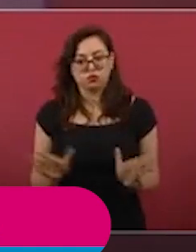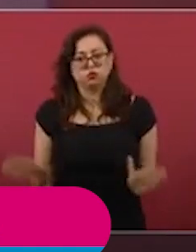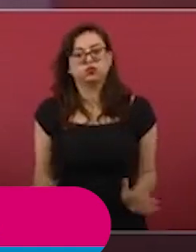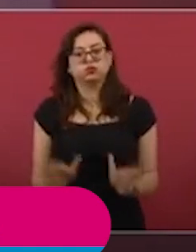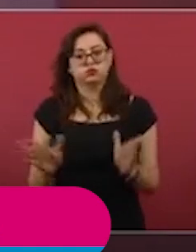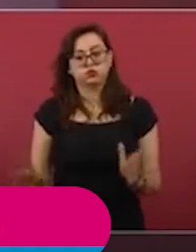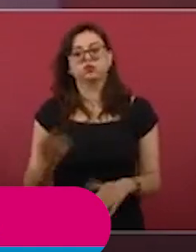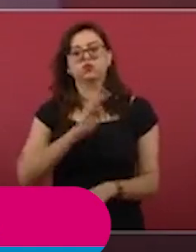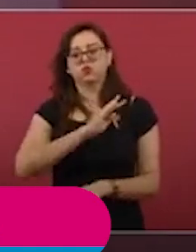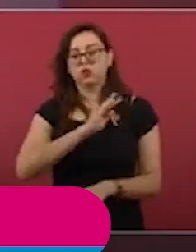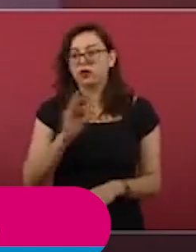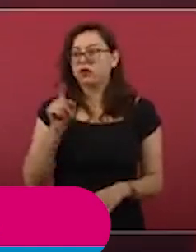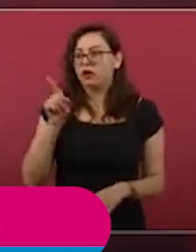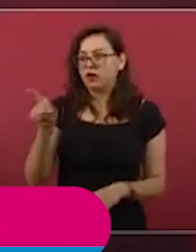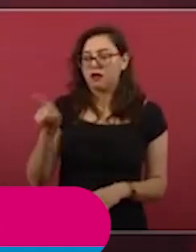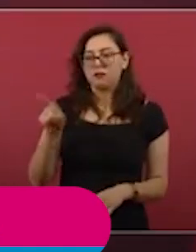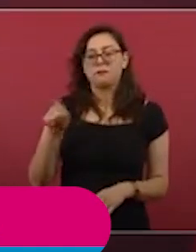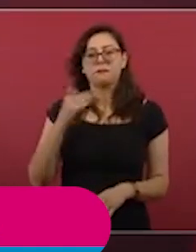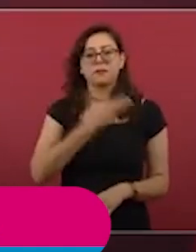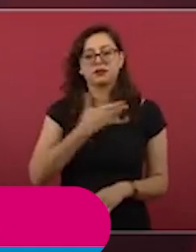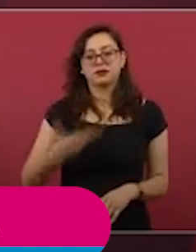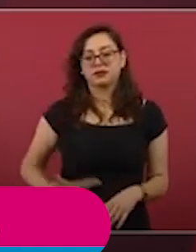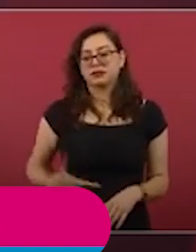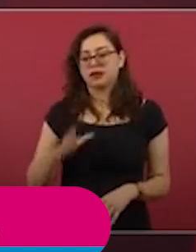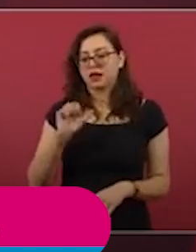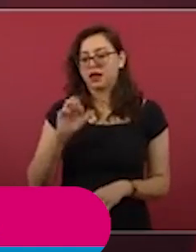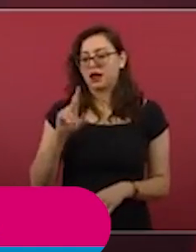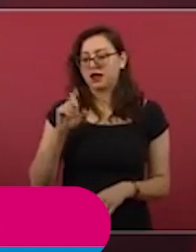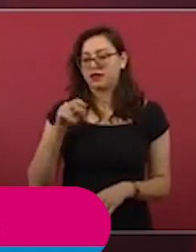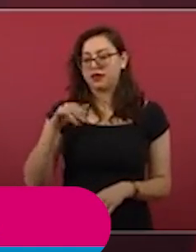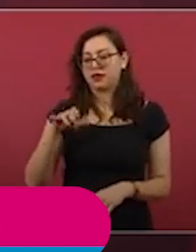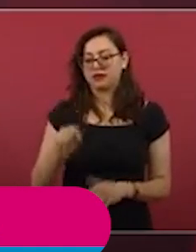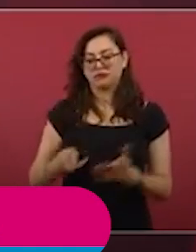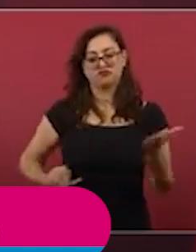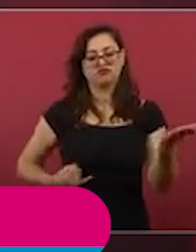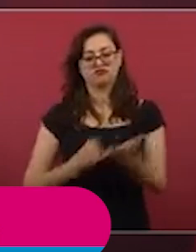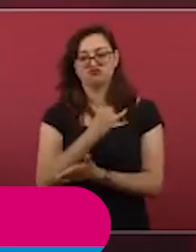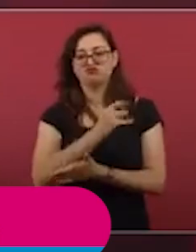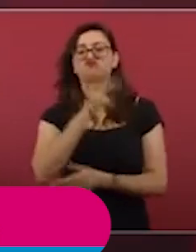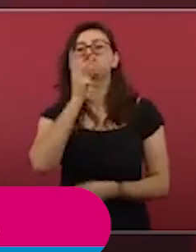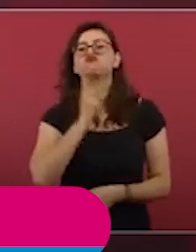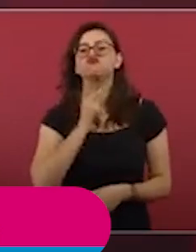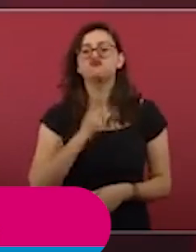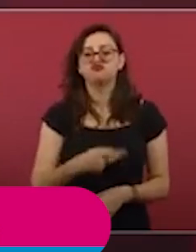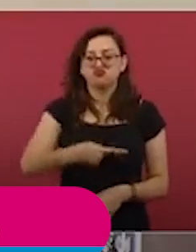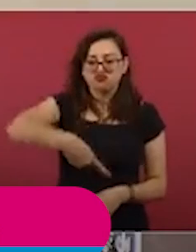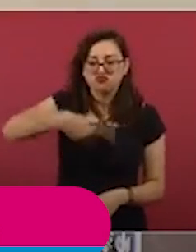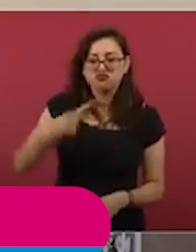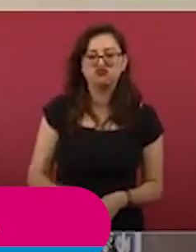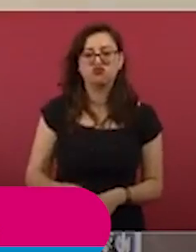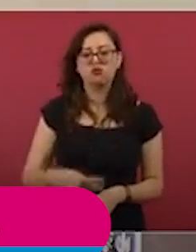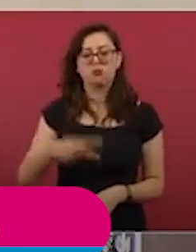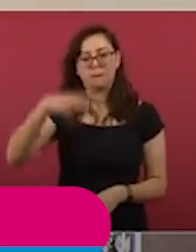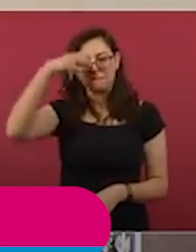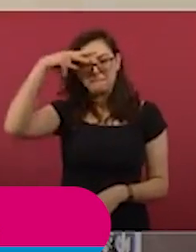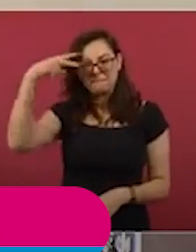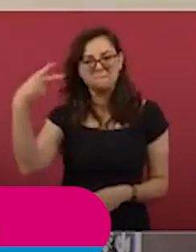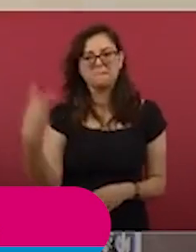Esa fue una muy buena decisión. El petróleo es de la nación, el petróleo es de